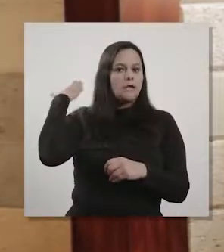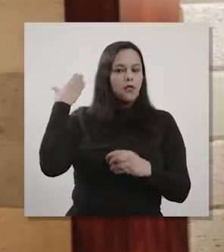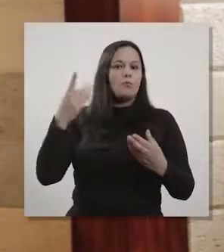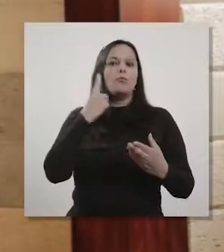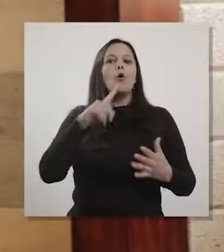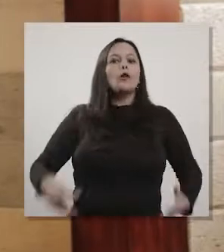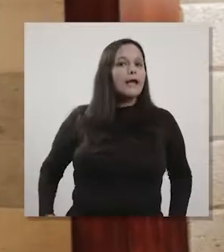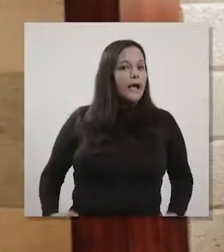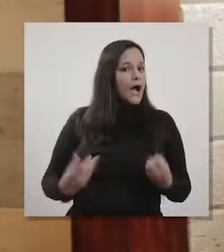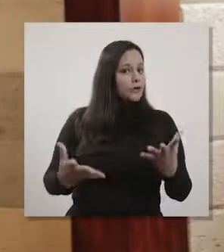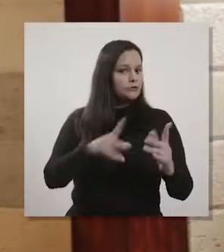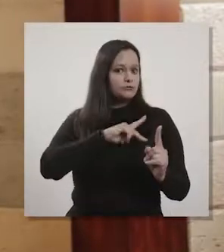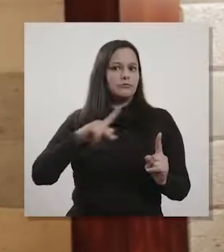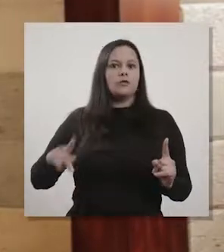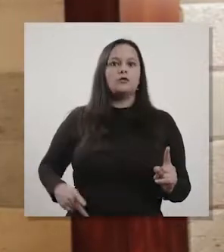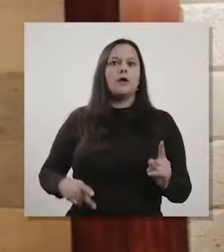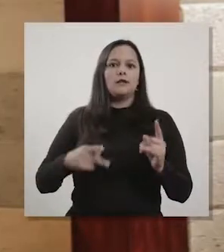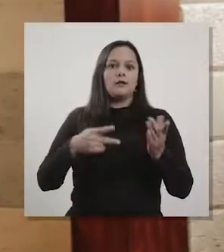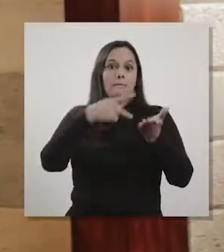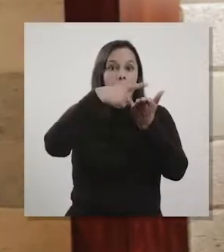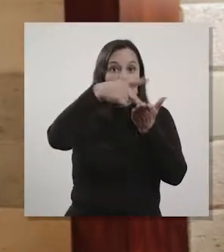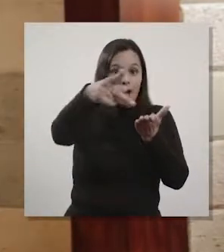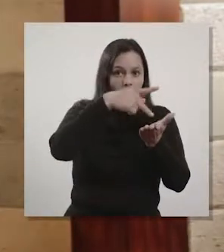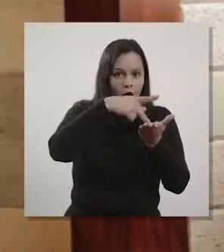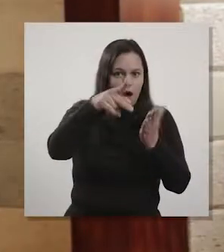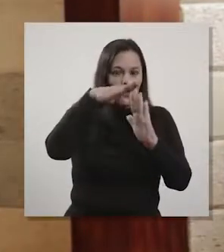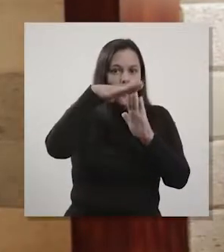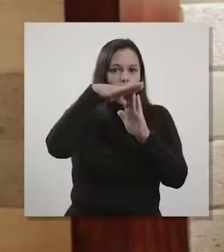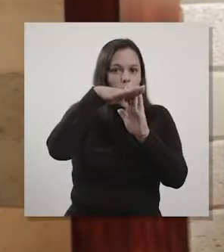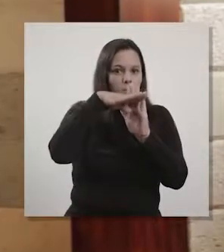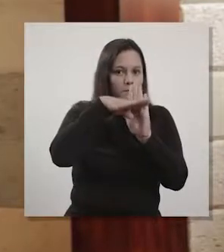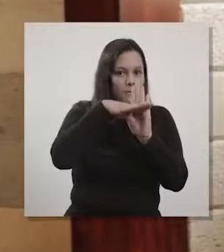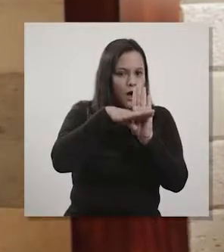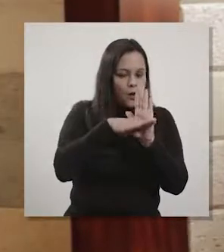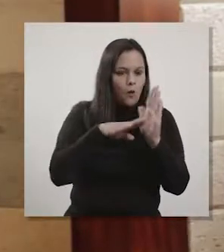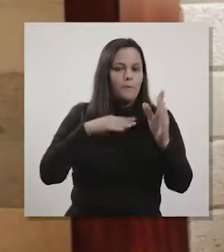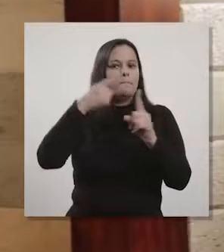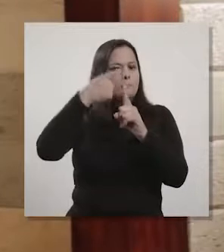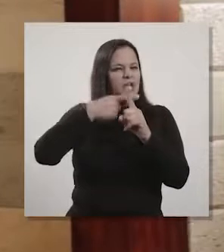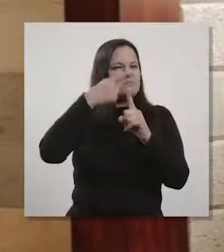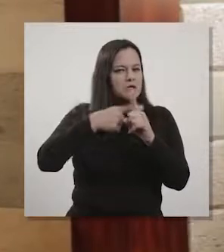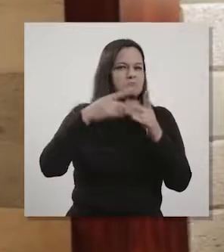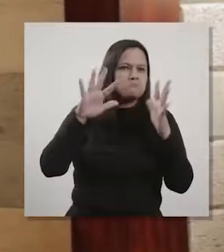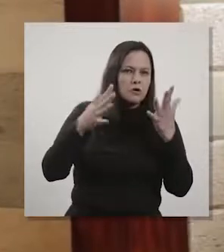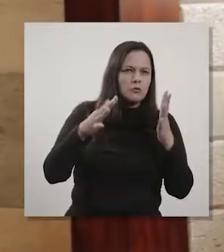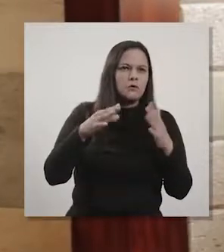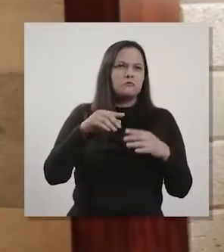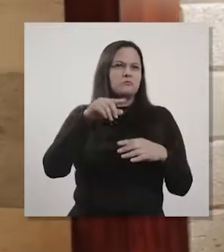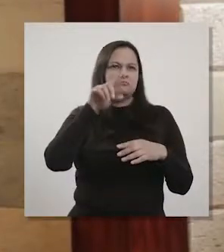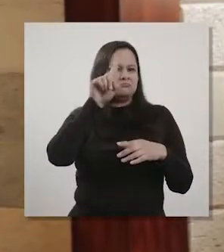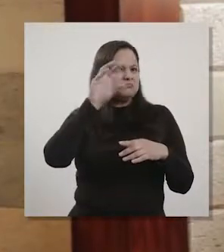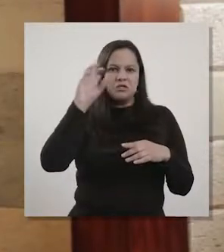que realicé ya la deducción de los gastos personales, realmente el pago bajó y sumando entre todos los